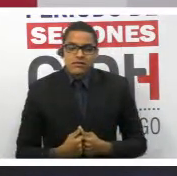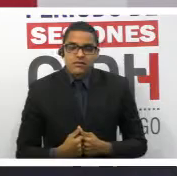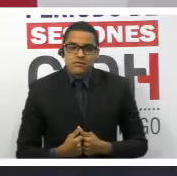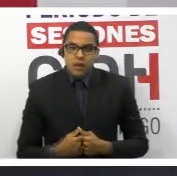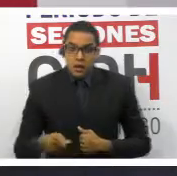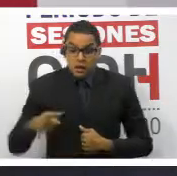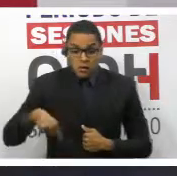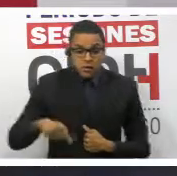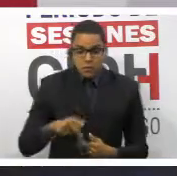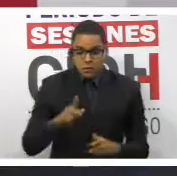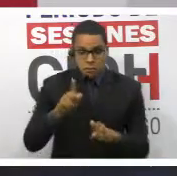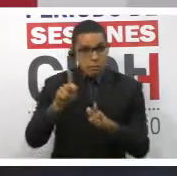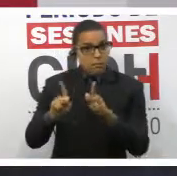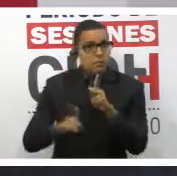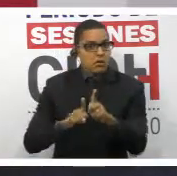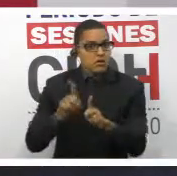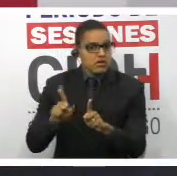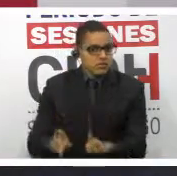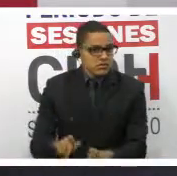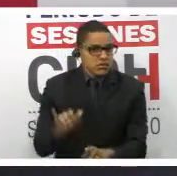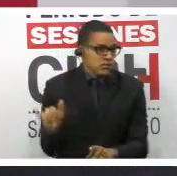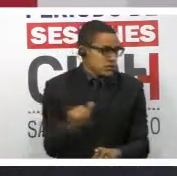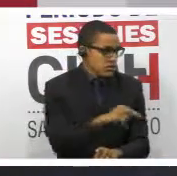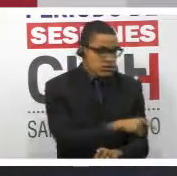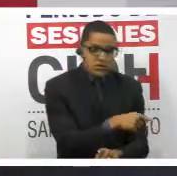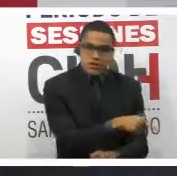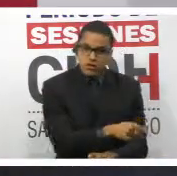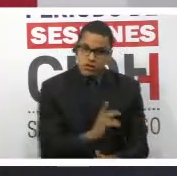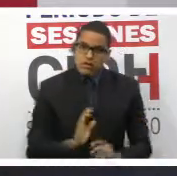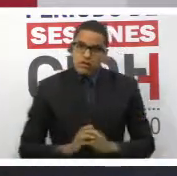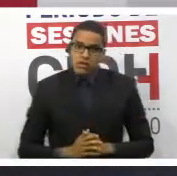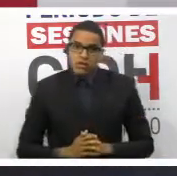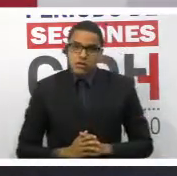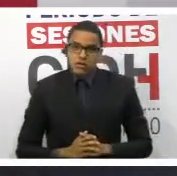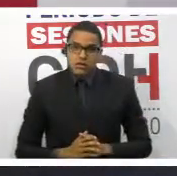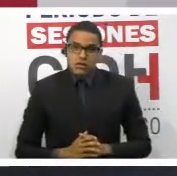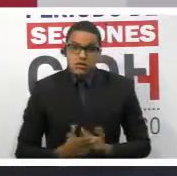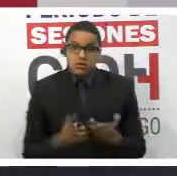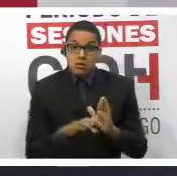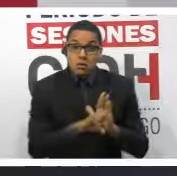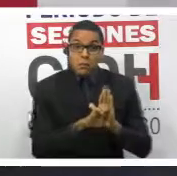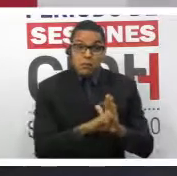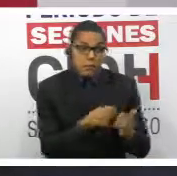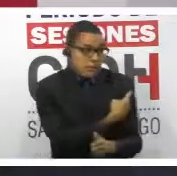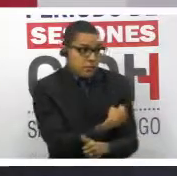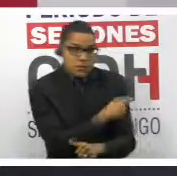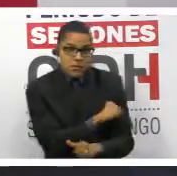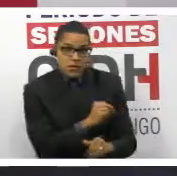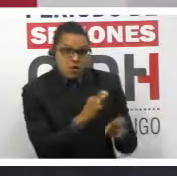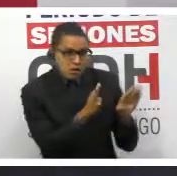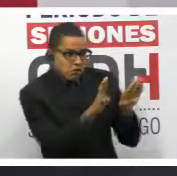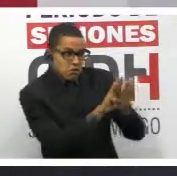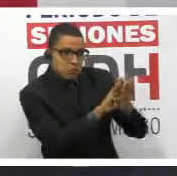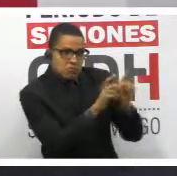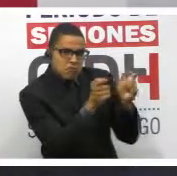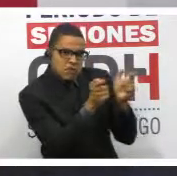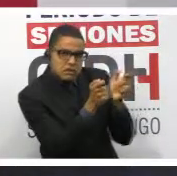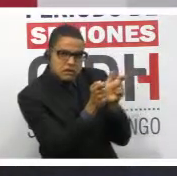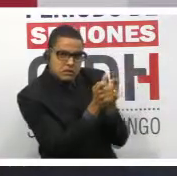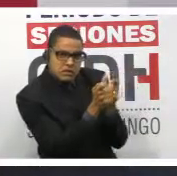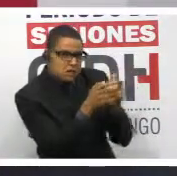la webcam manejan enormes animales places to murió a los autos revolución